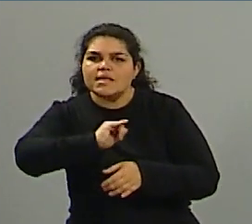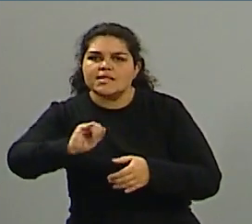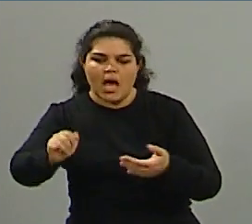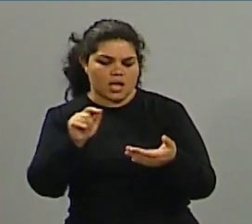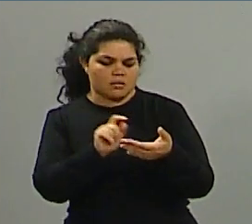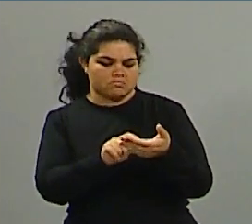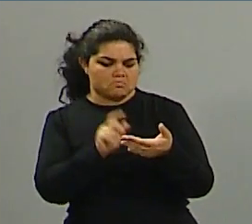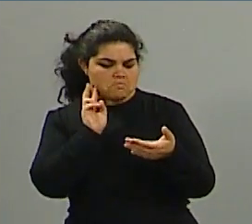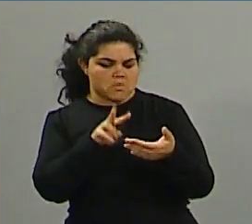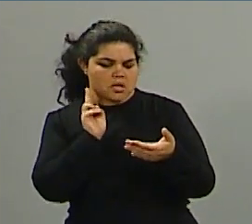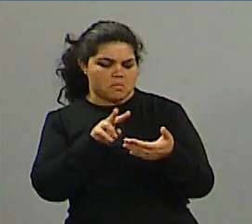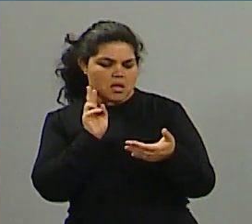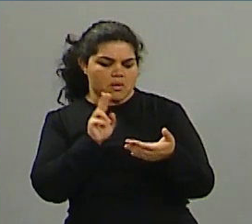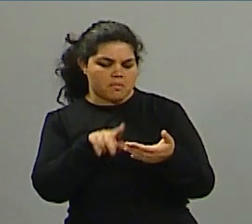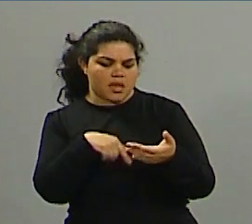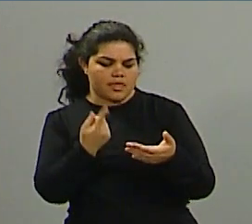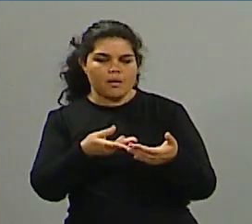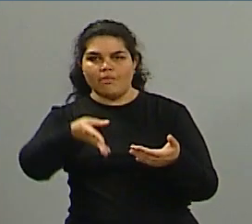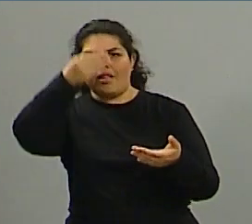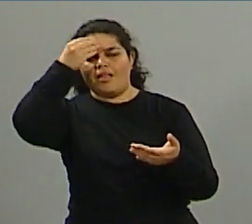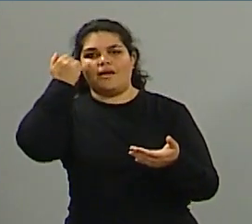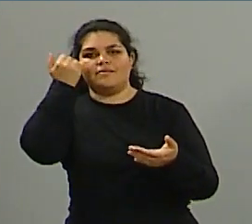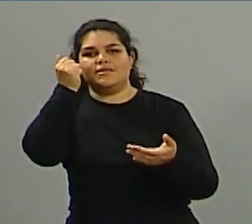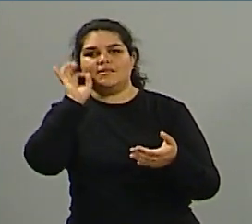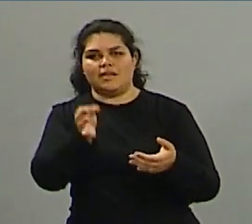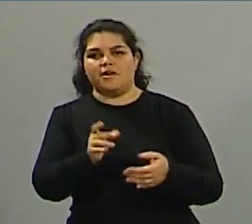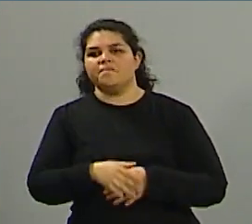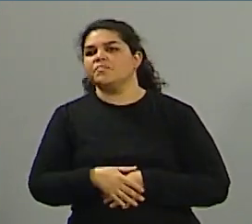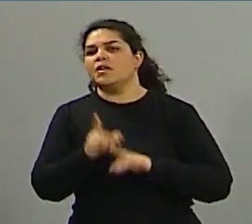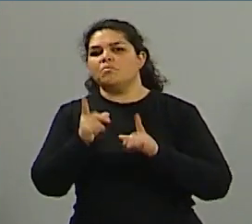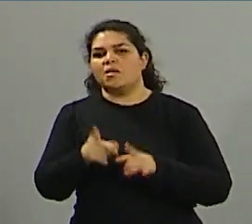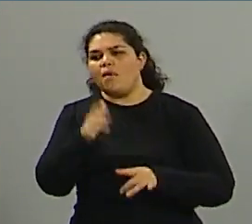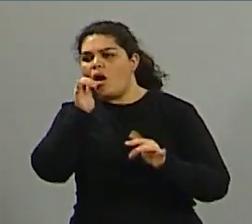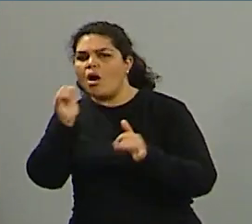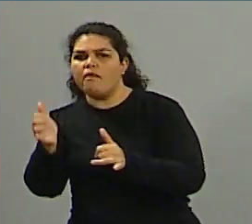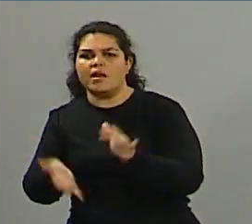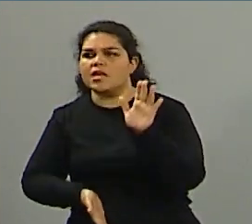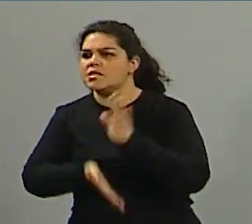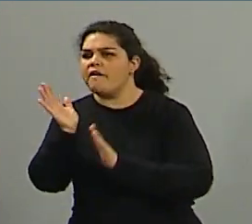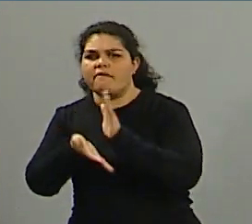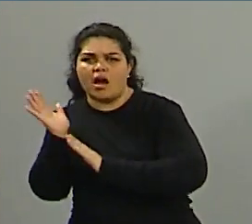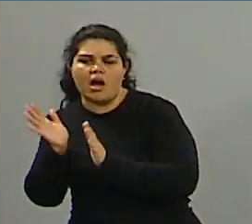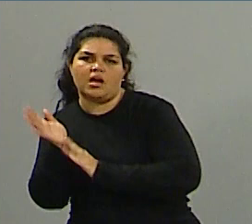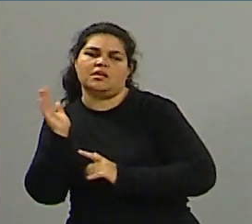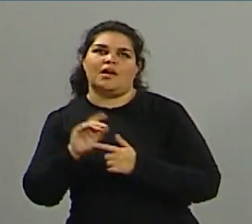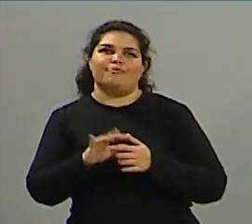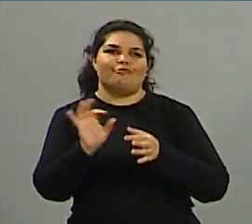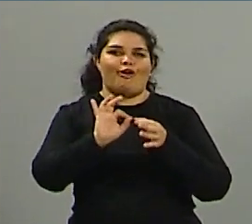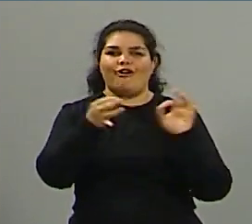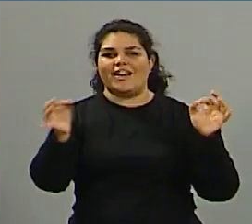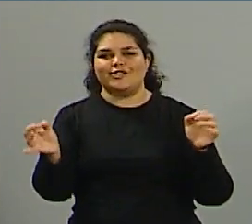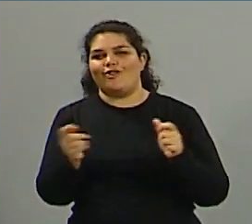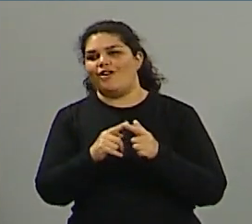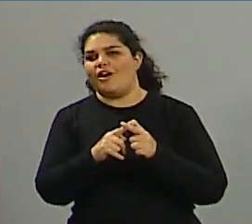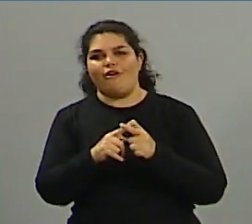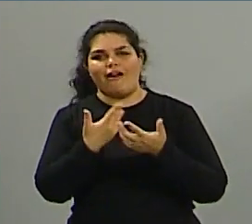habernos escuchado nosotros los adultos, el que se vayan todos, el que son siempre los mismos, el que acá en la Argentina nada cambia.